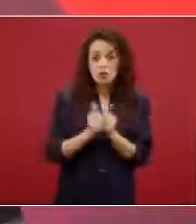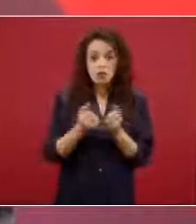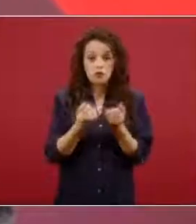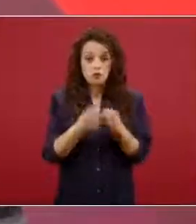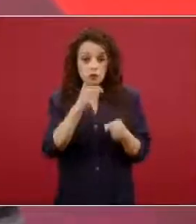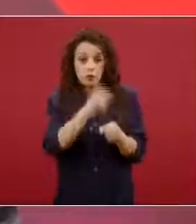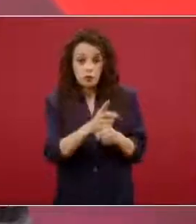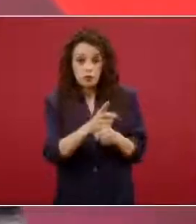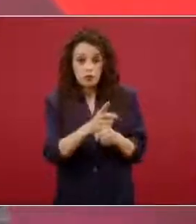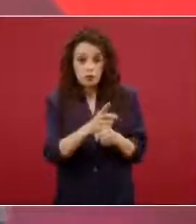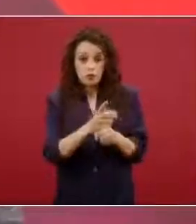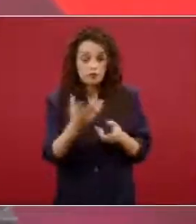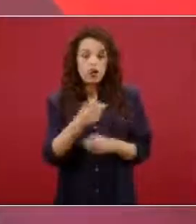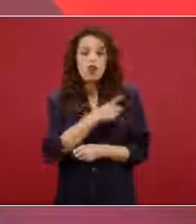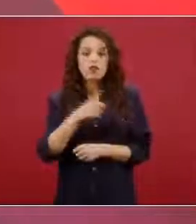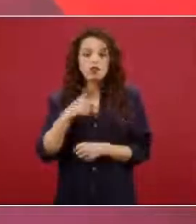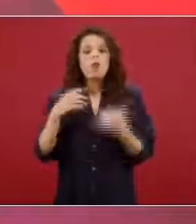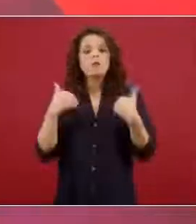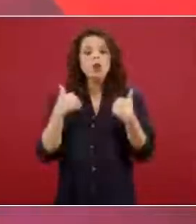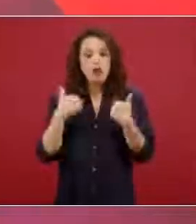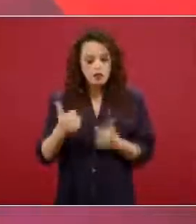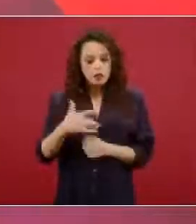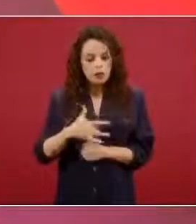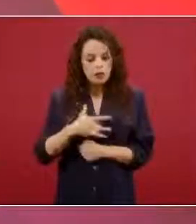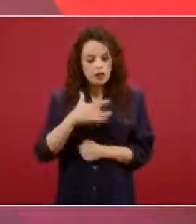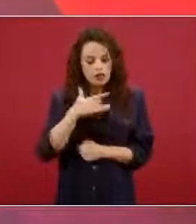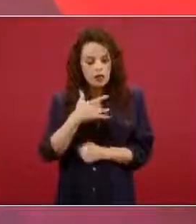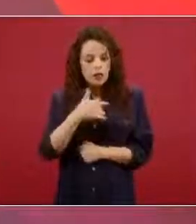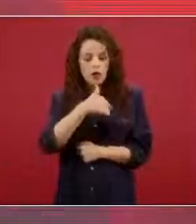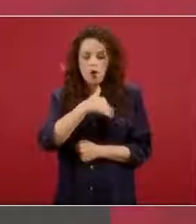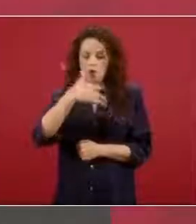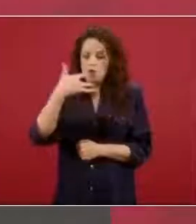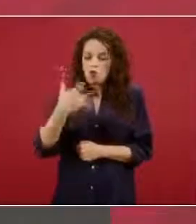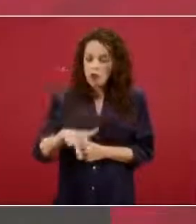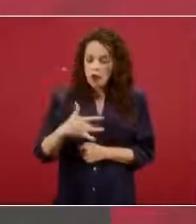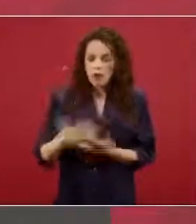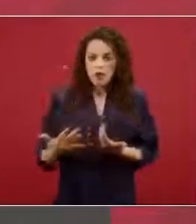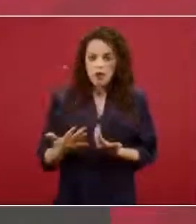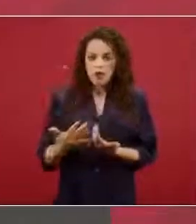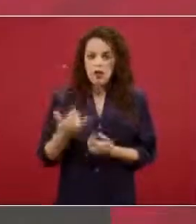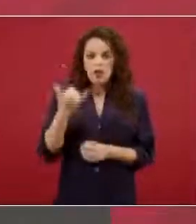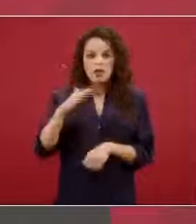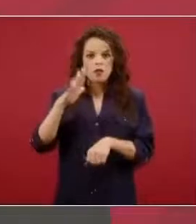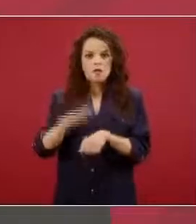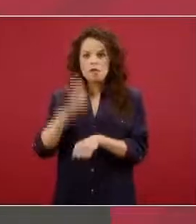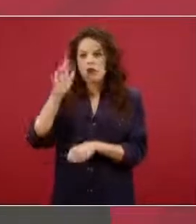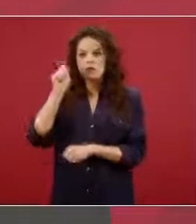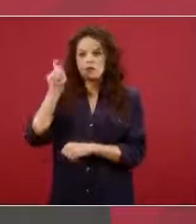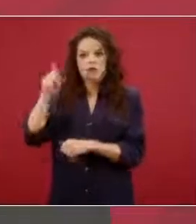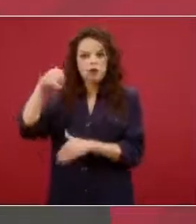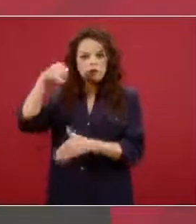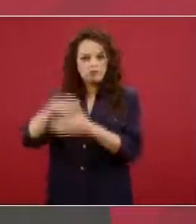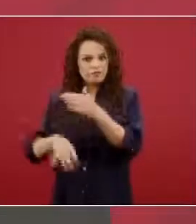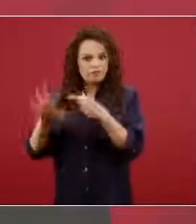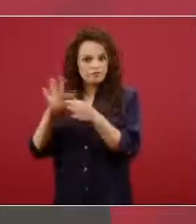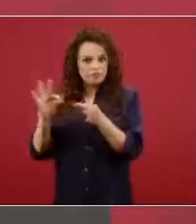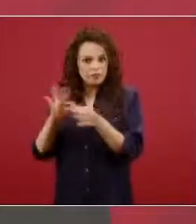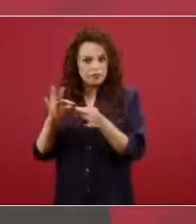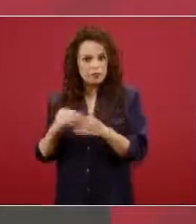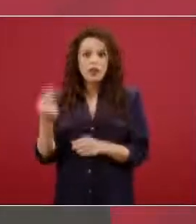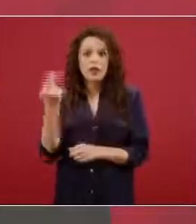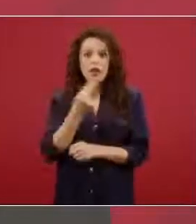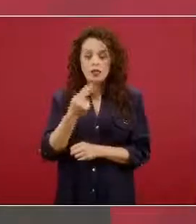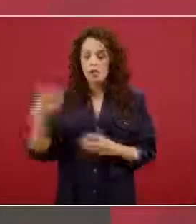de reflejar empatía, compasión y más allá de sus declaraciones explícitas, involucrarse en ser parte